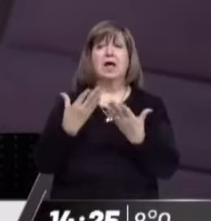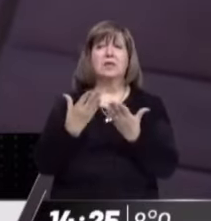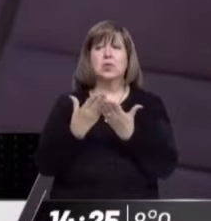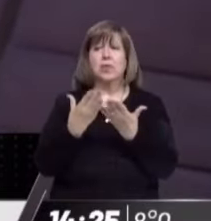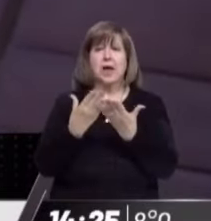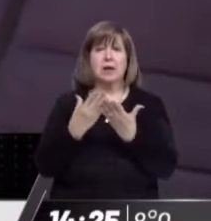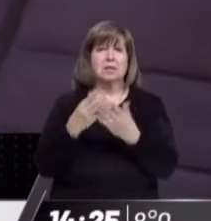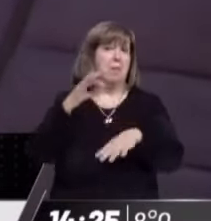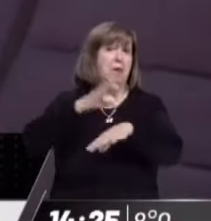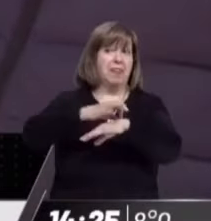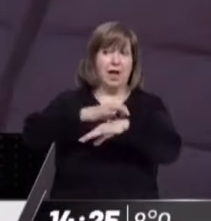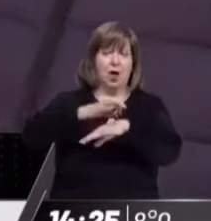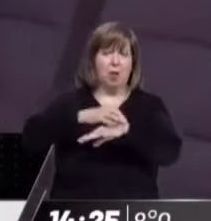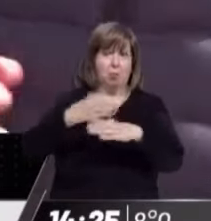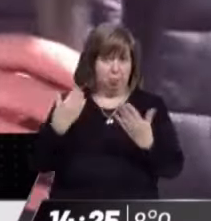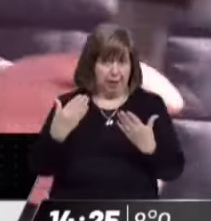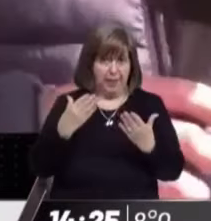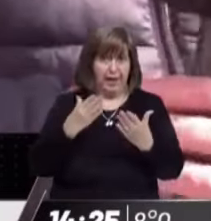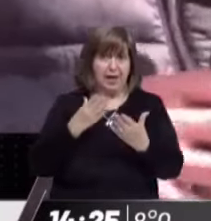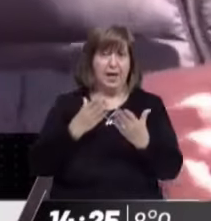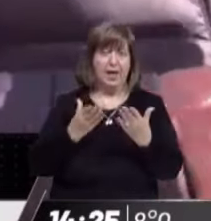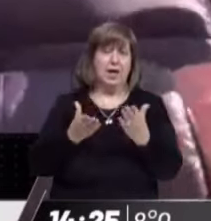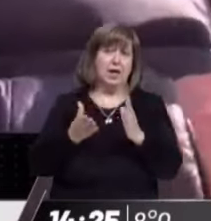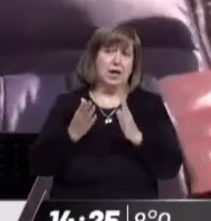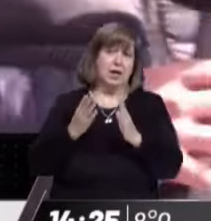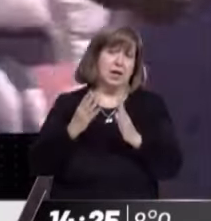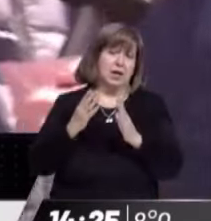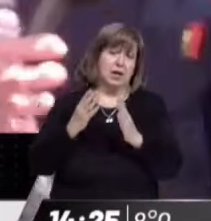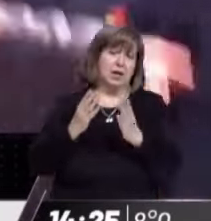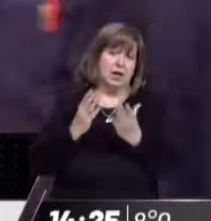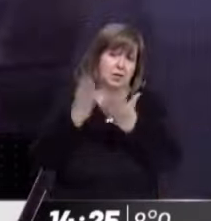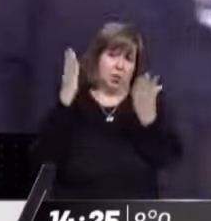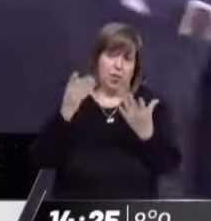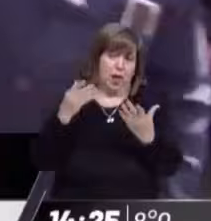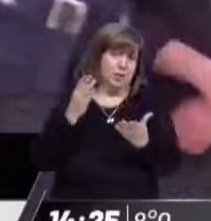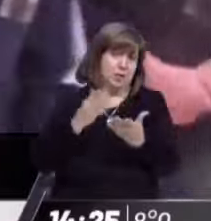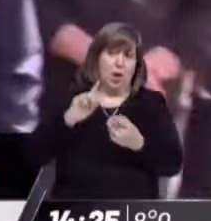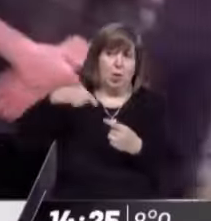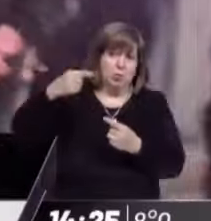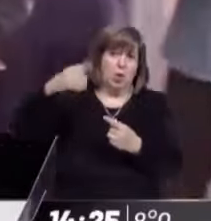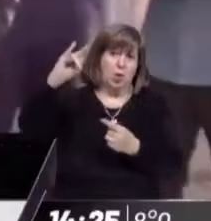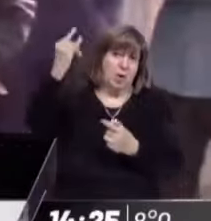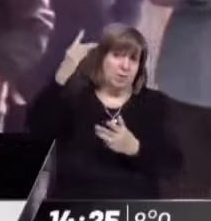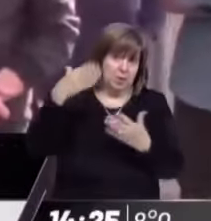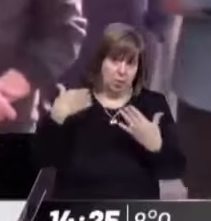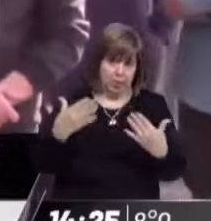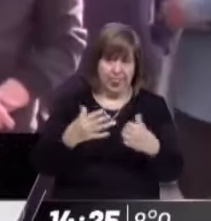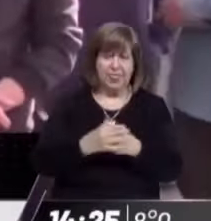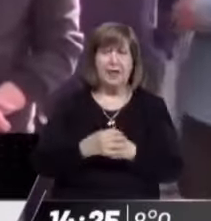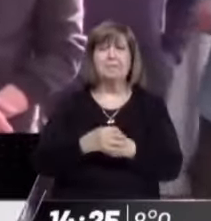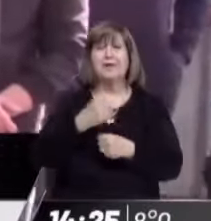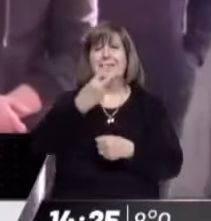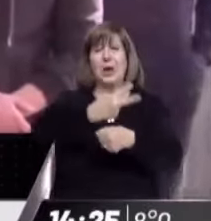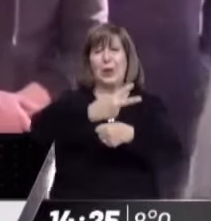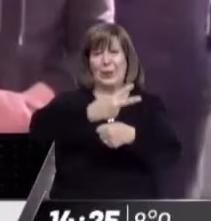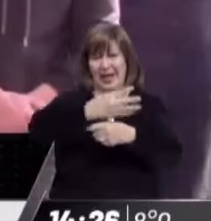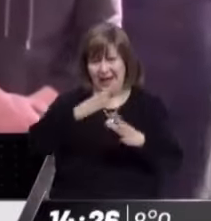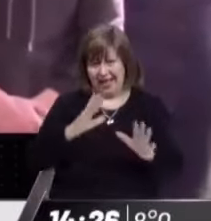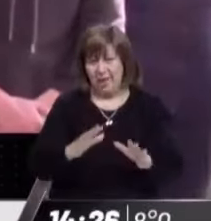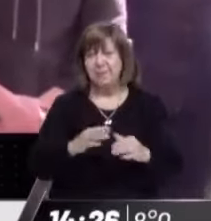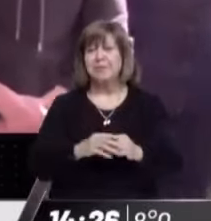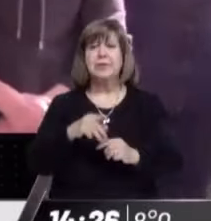escuela técnica es impresionante. Subite el auto antes de la despedida. Con subite, el auto. Subite. Con todos ustedes. Primero, ahí me